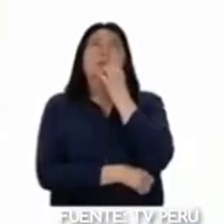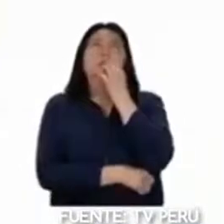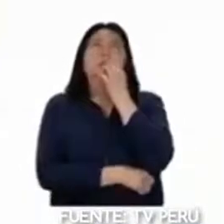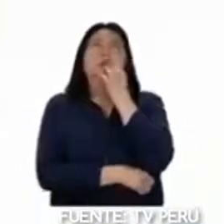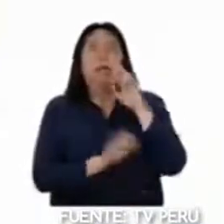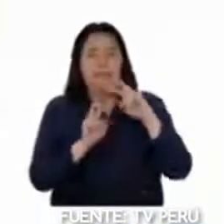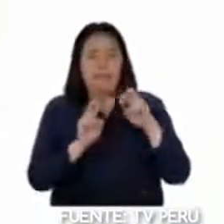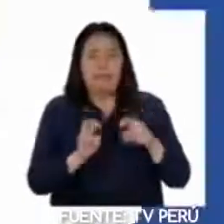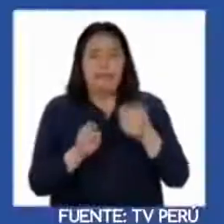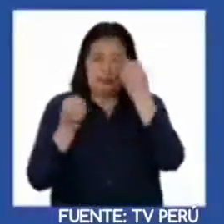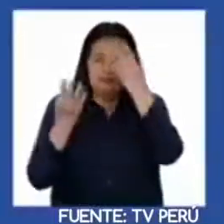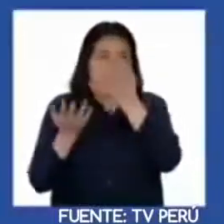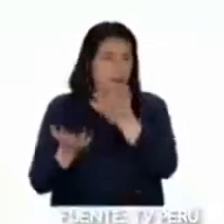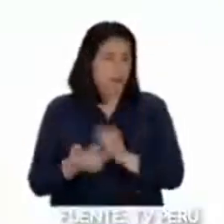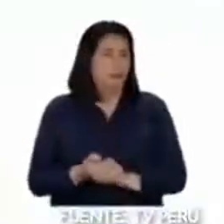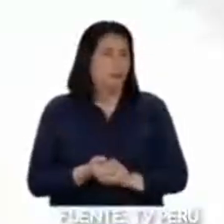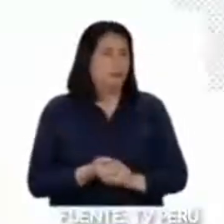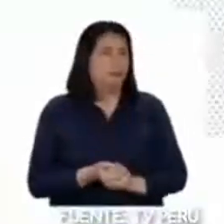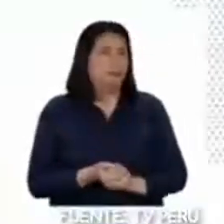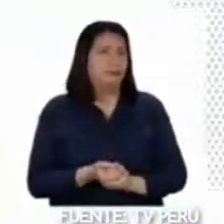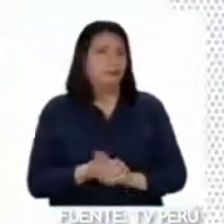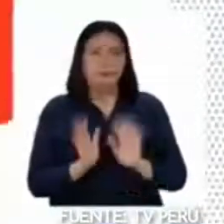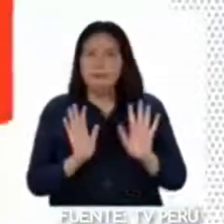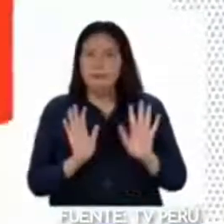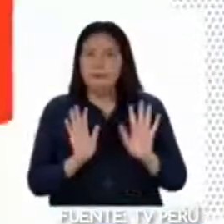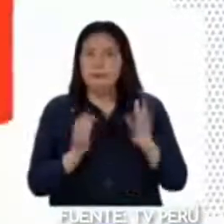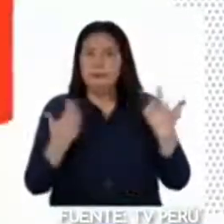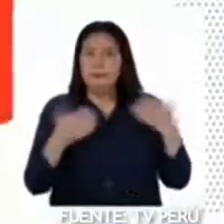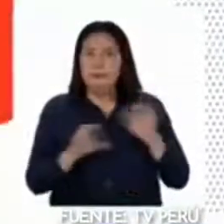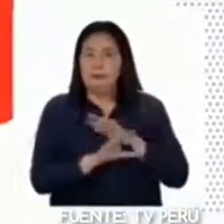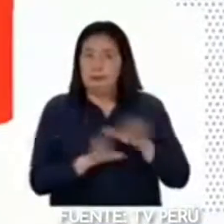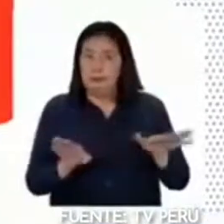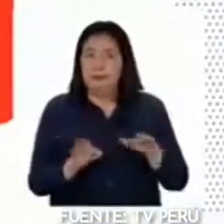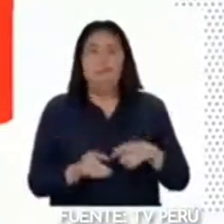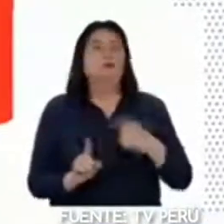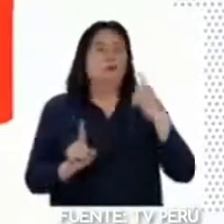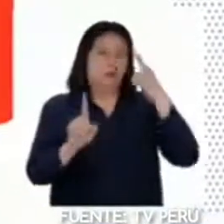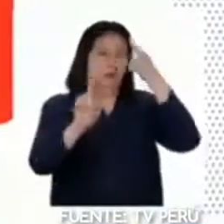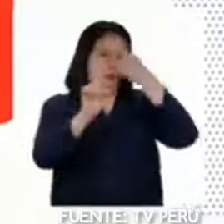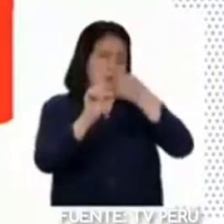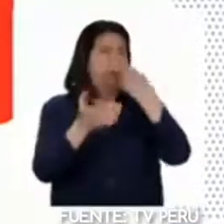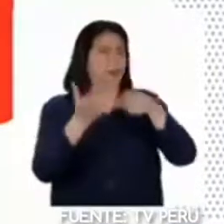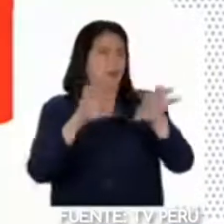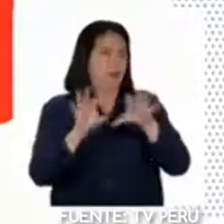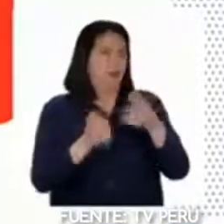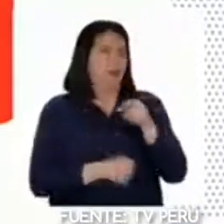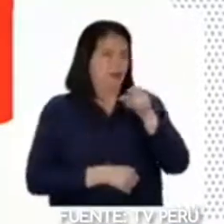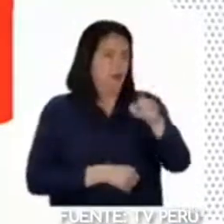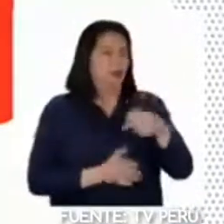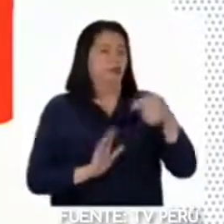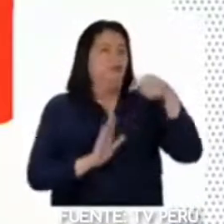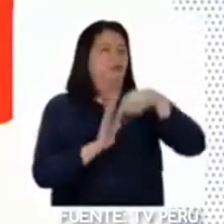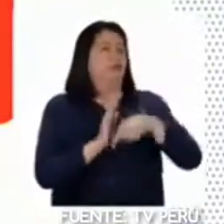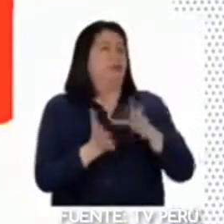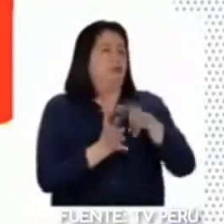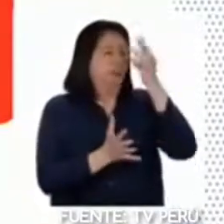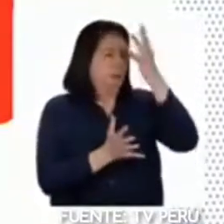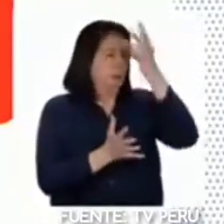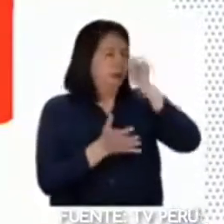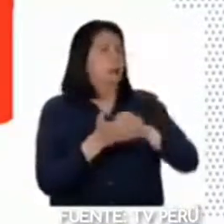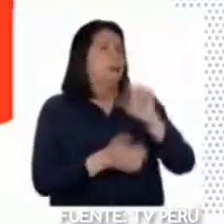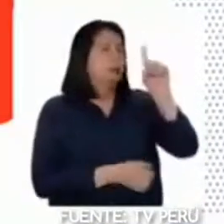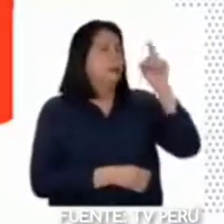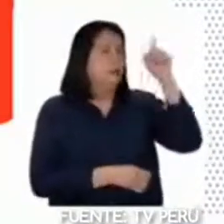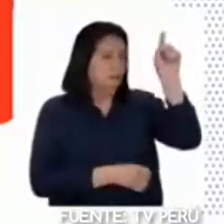para analizar esa información. Para terminar, te proponemos un reto para que sigas profundizando en el concepto